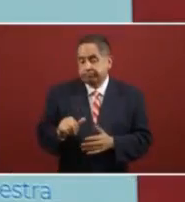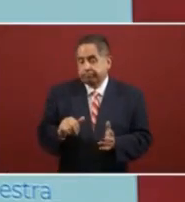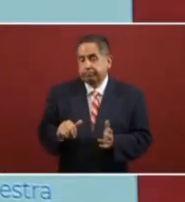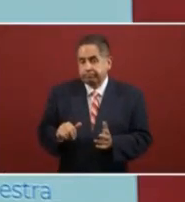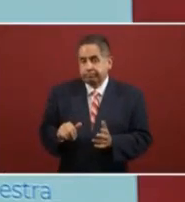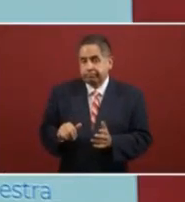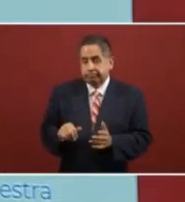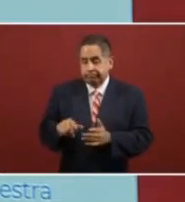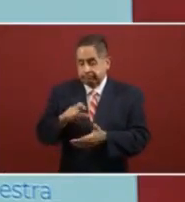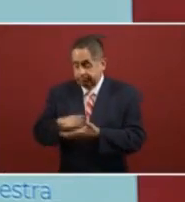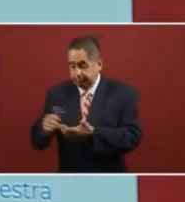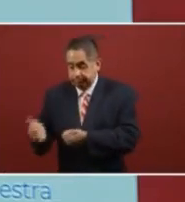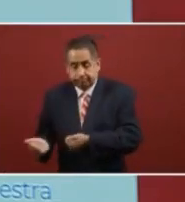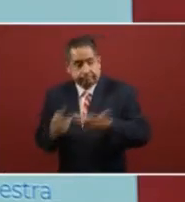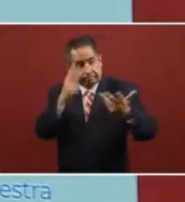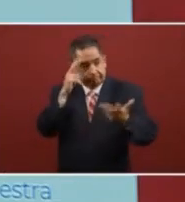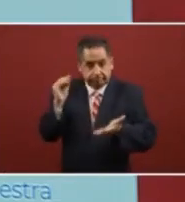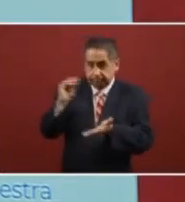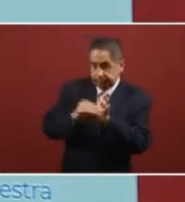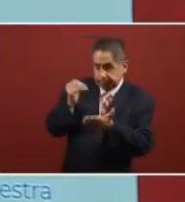exportaciones mexicanas.